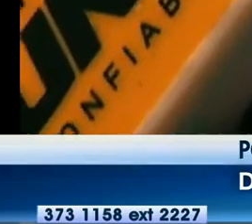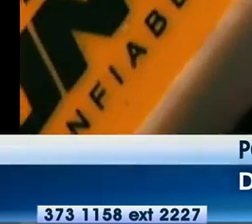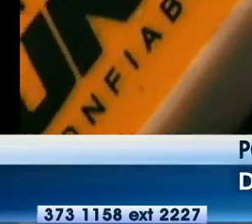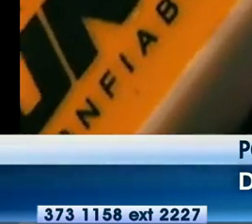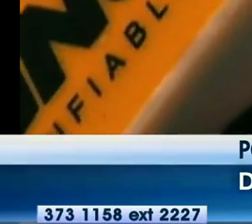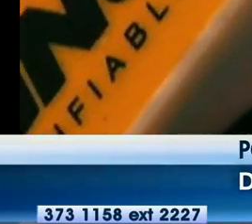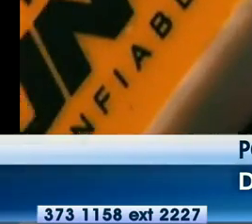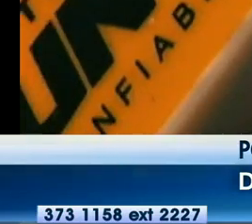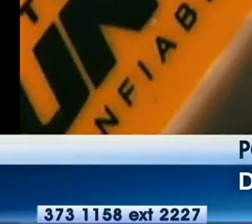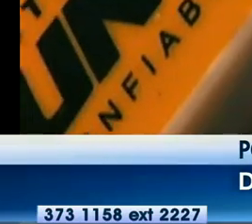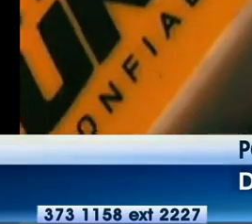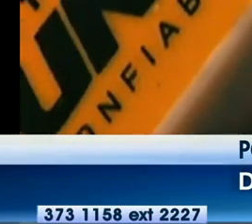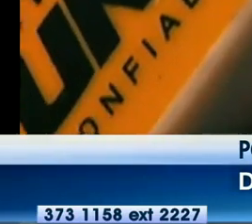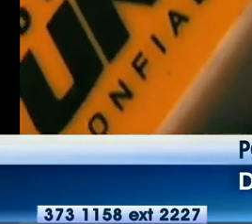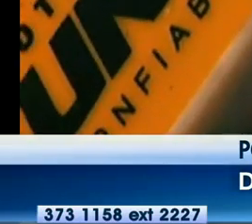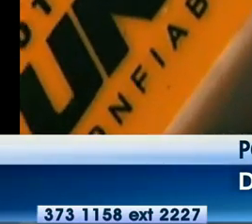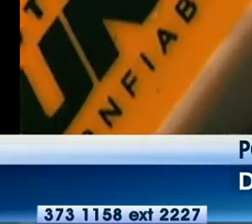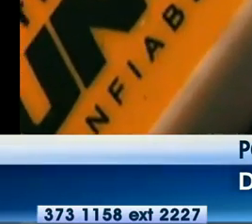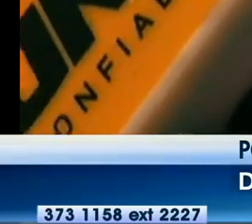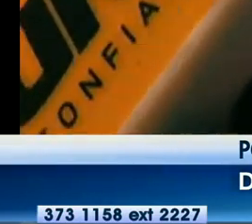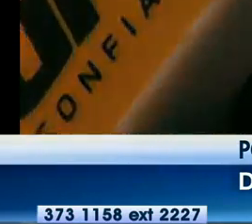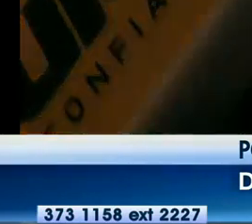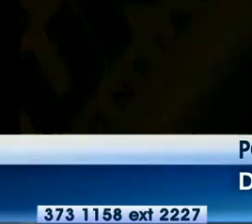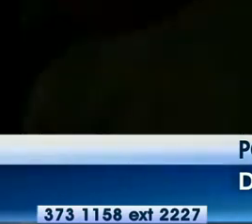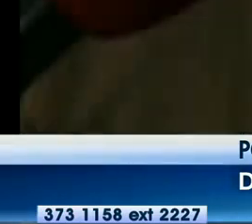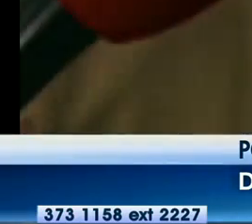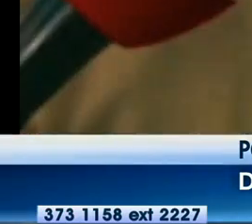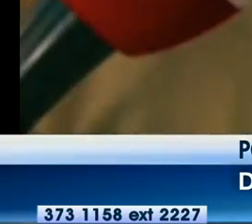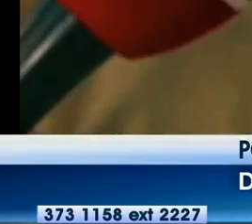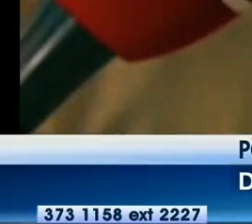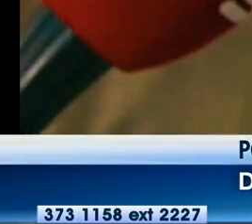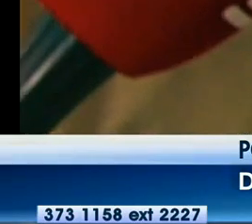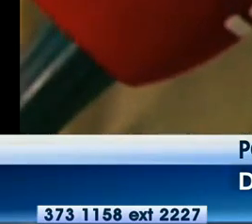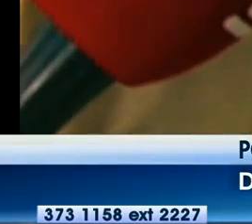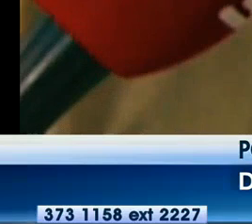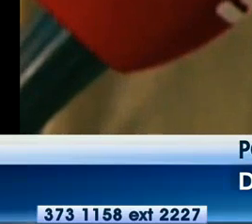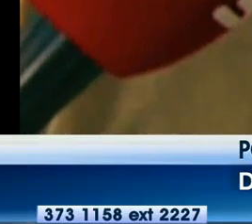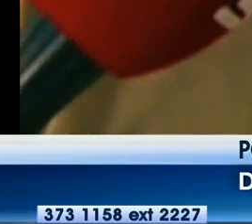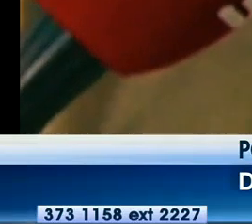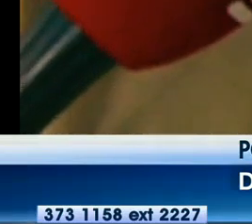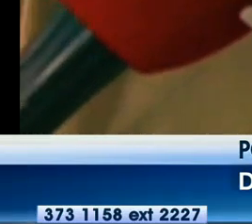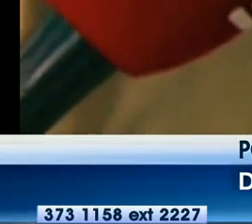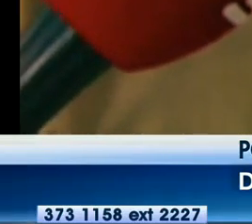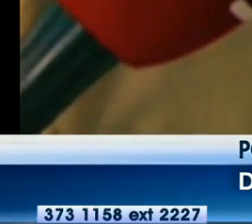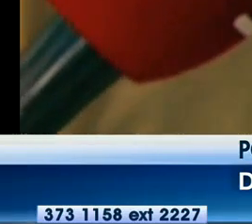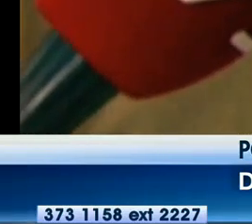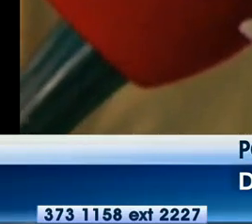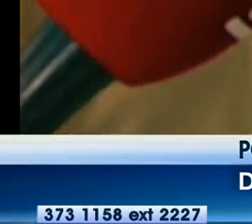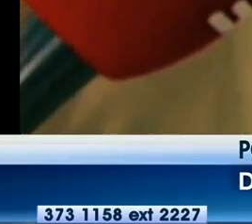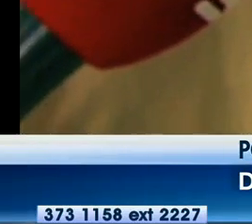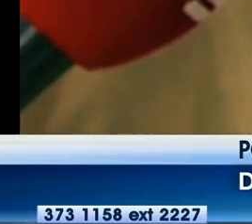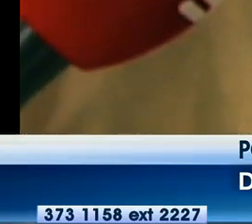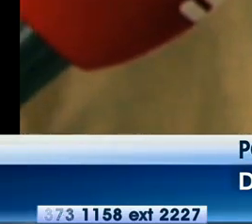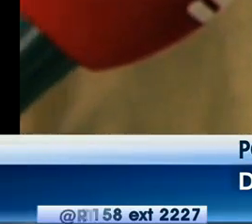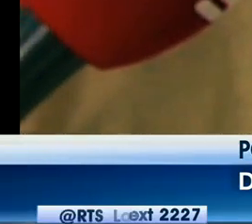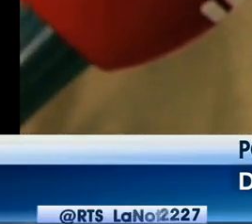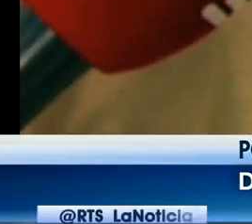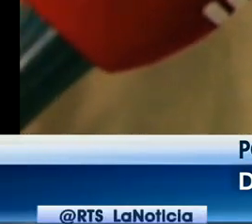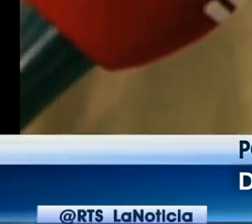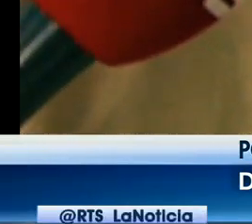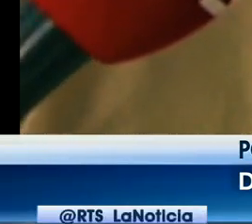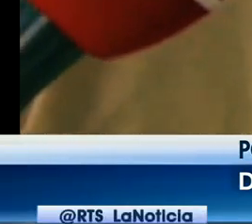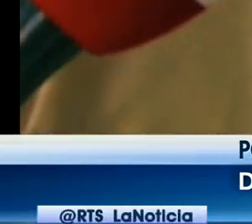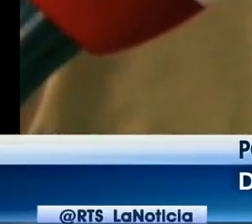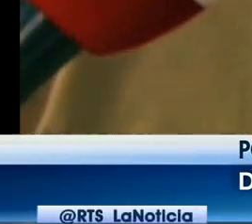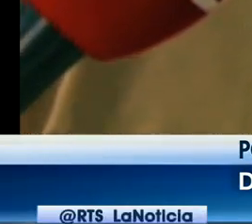es simulación de secuestro es de 3 a 5 años. Y sin embargo, como gracias a Dios aparece la otra persona viva, gracias a Dios lo tienen retenido